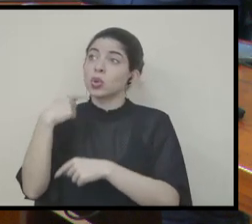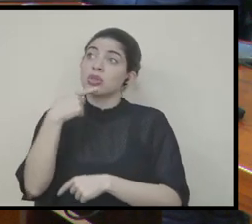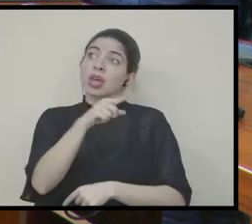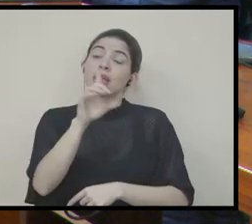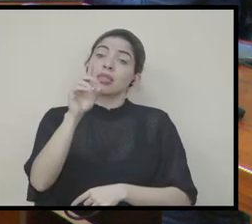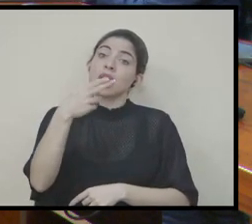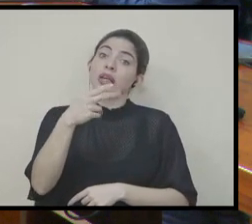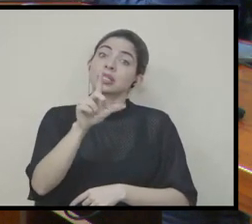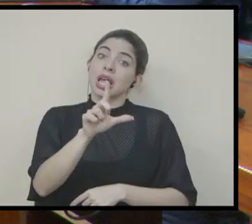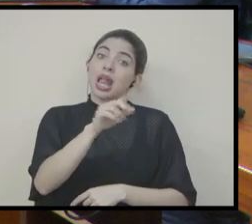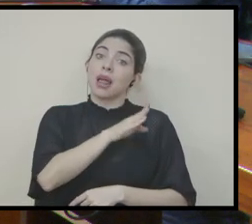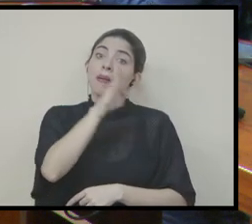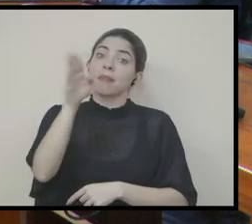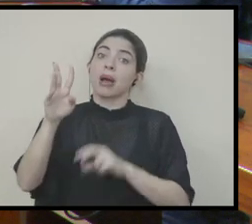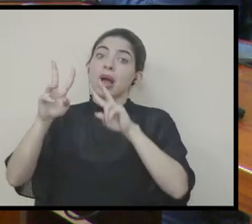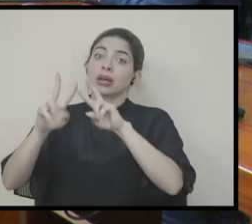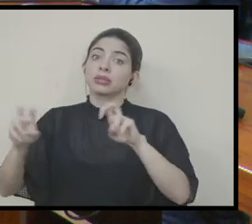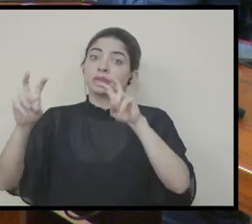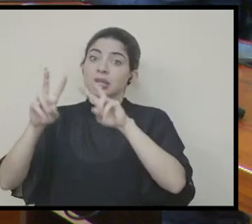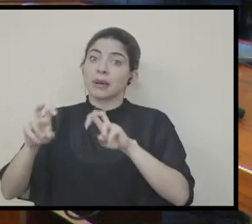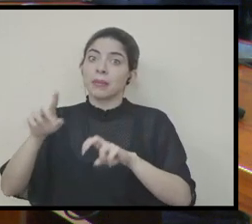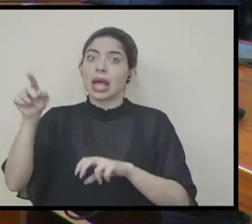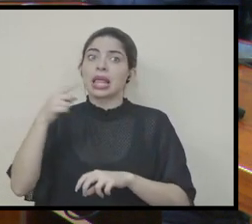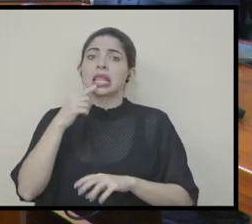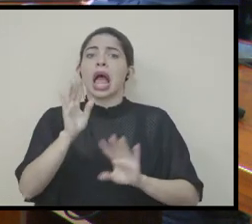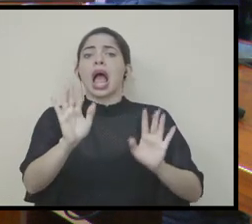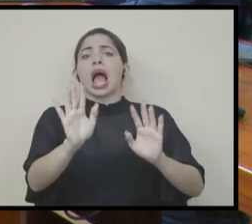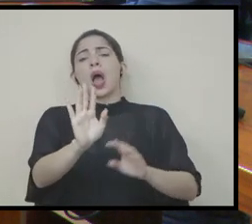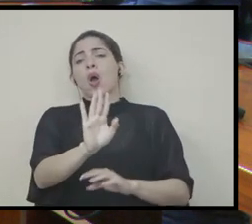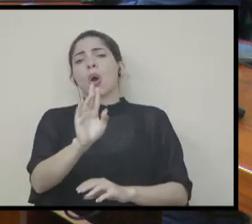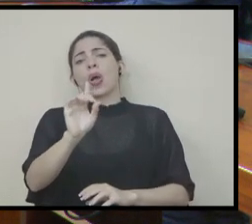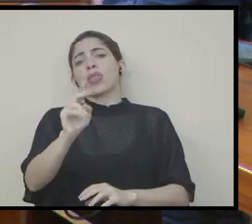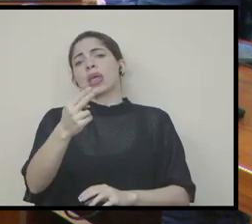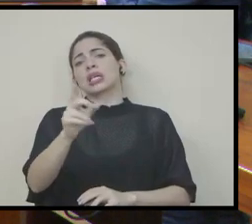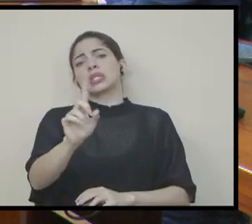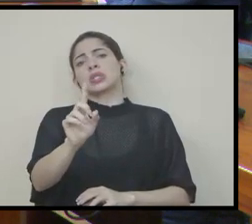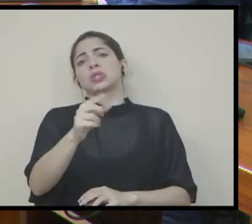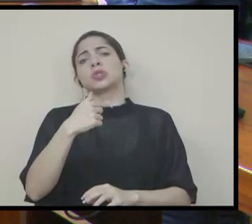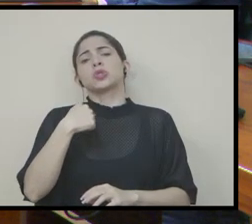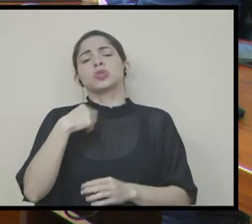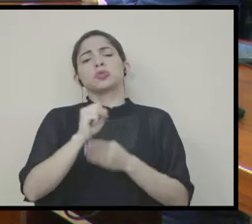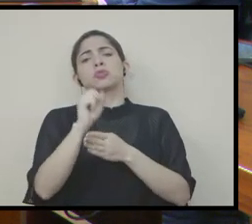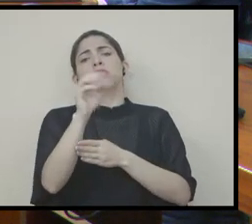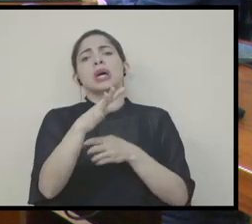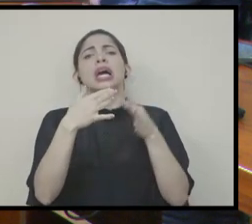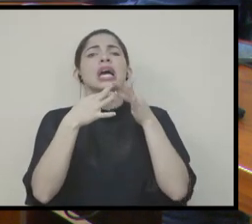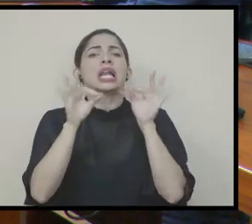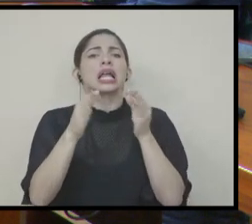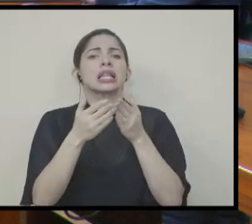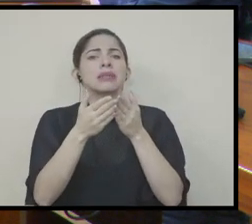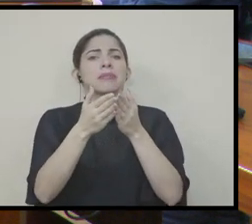DHL iba a hacer la preexaminación, me decían, no, DHL no, yo se lo mando por gratis en barco.